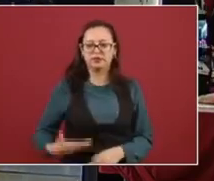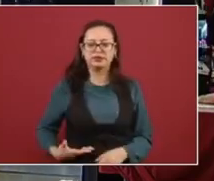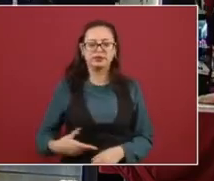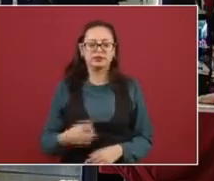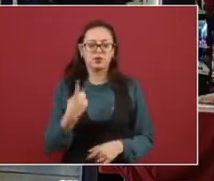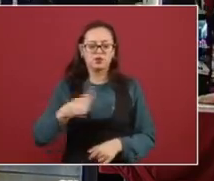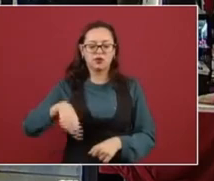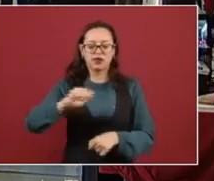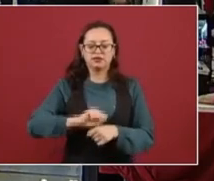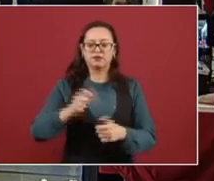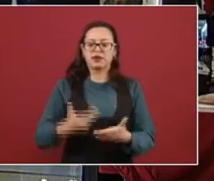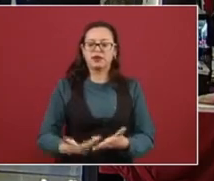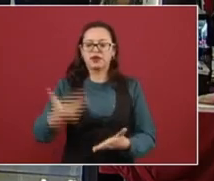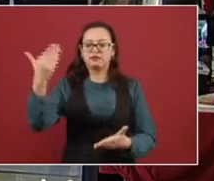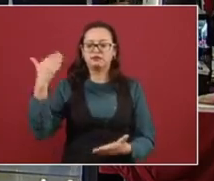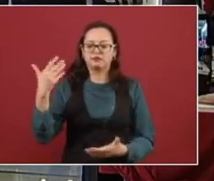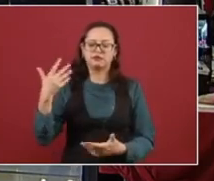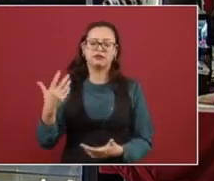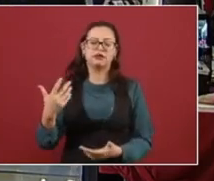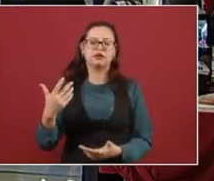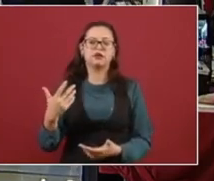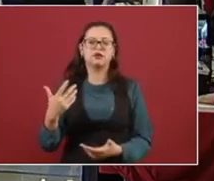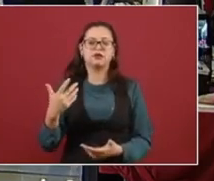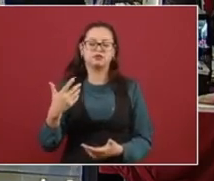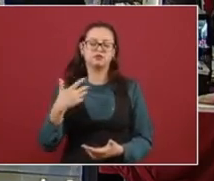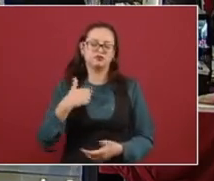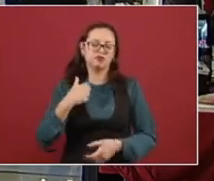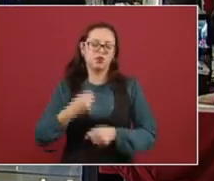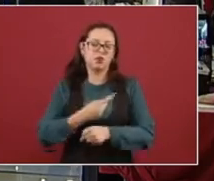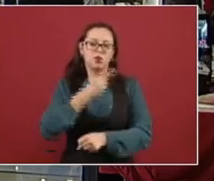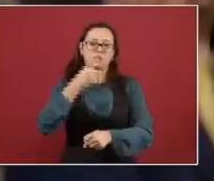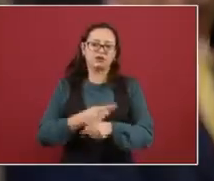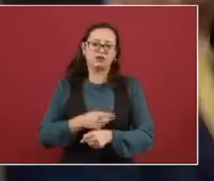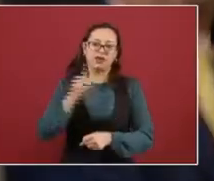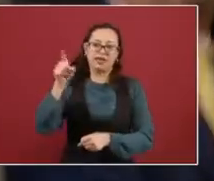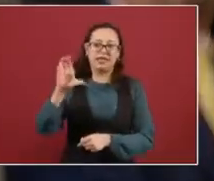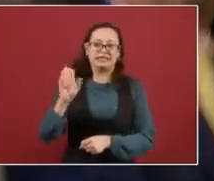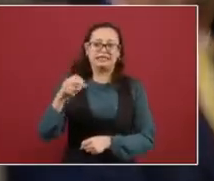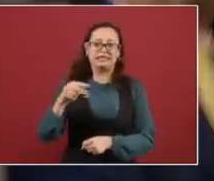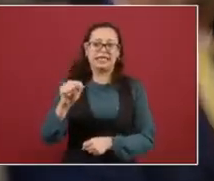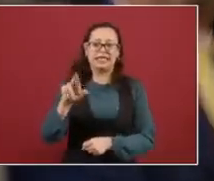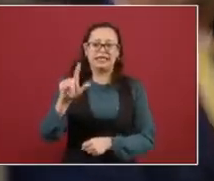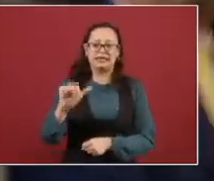la semana pasada tuve la oportunidad de acompañarle en su gira en Centla.